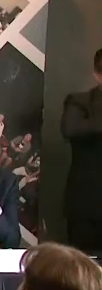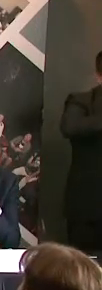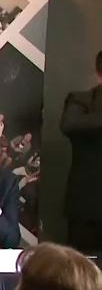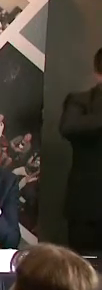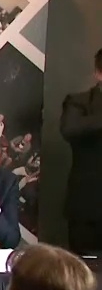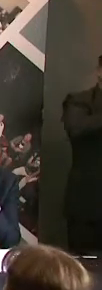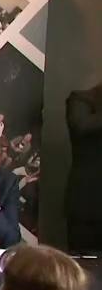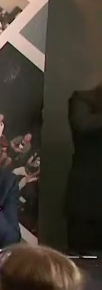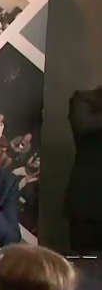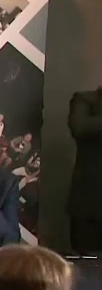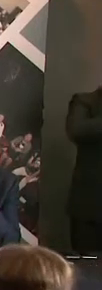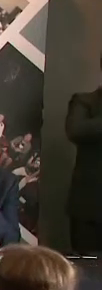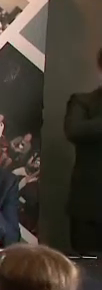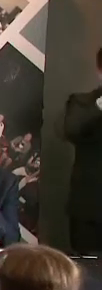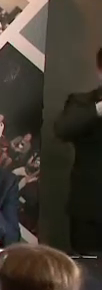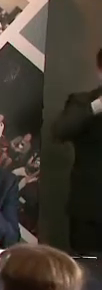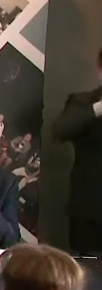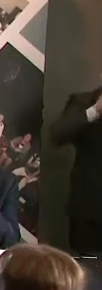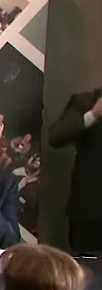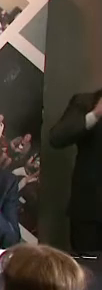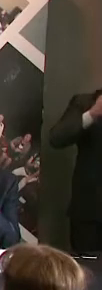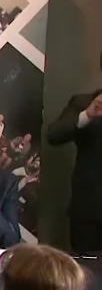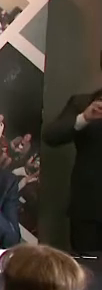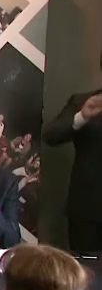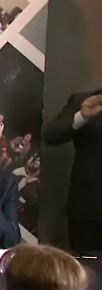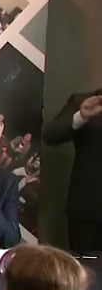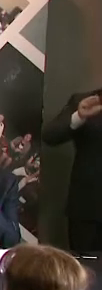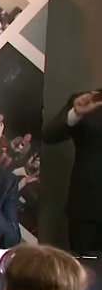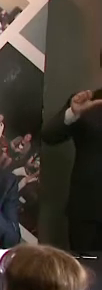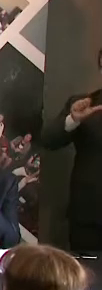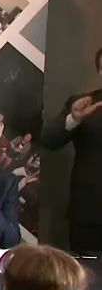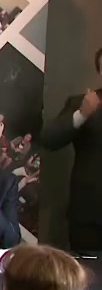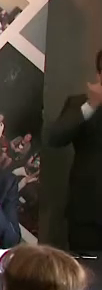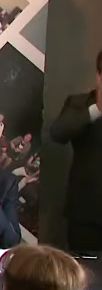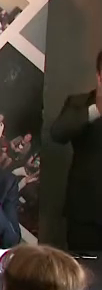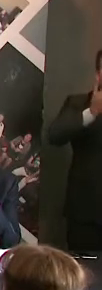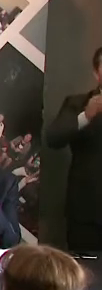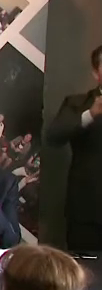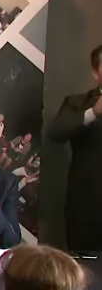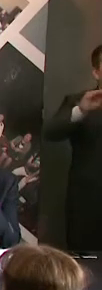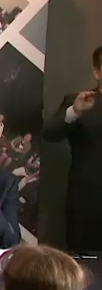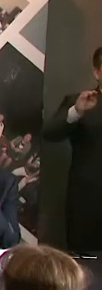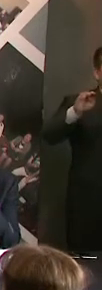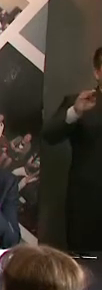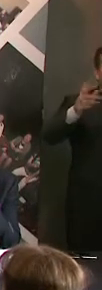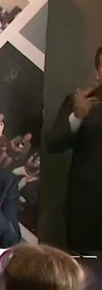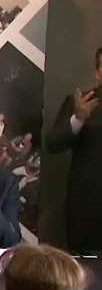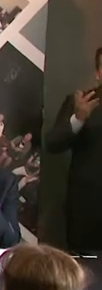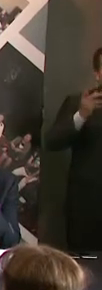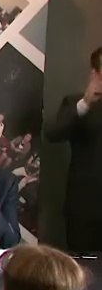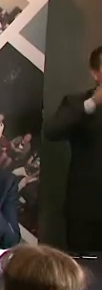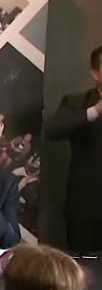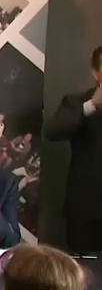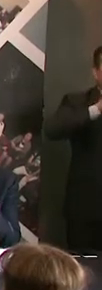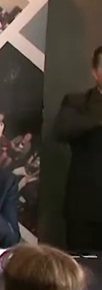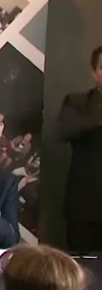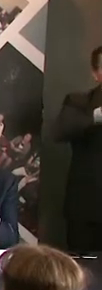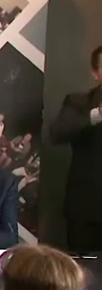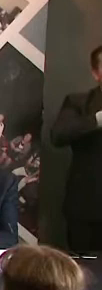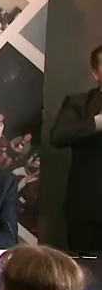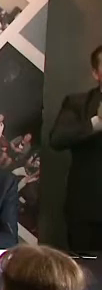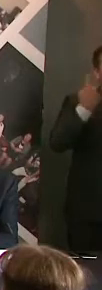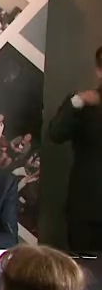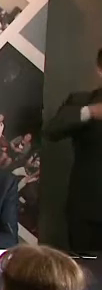Malala, en el entorno de la igualdad, la fortaleza nuestra, la fortaleza de las mujeres,